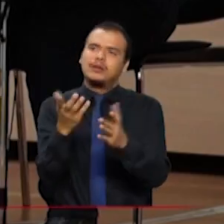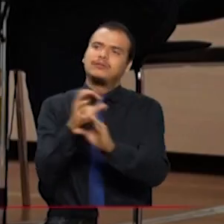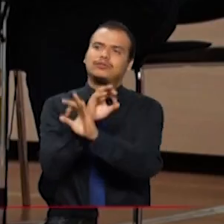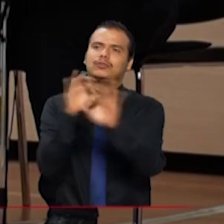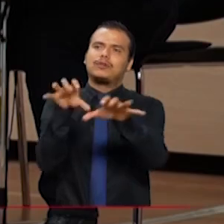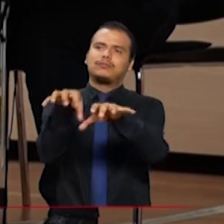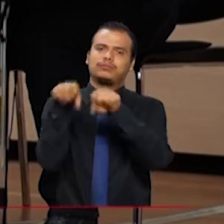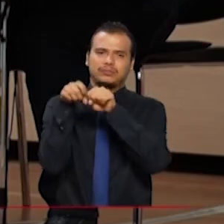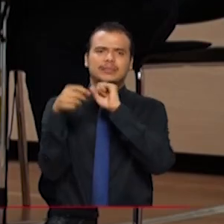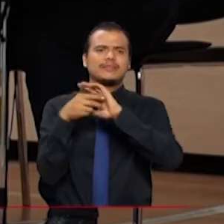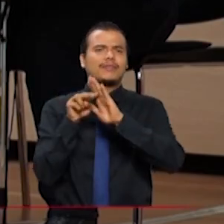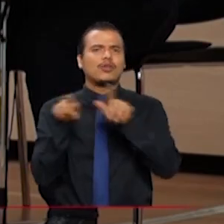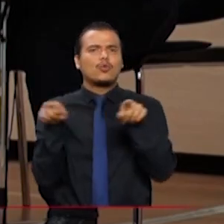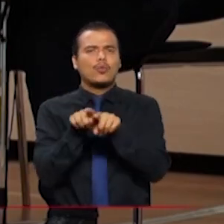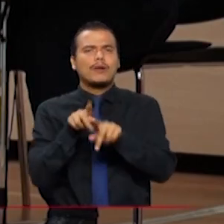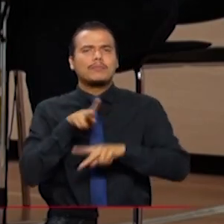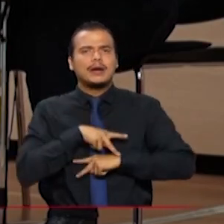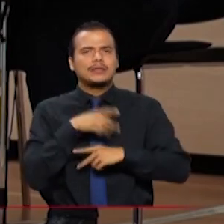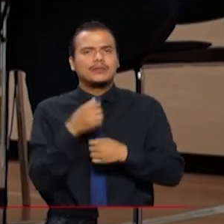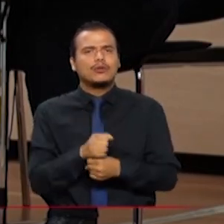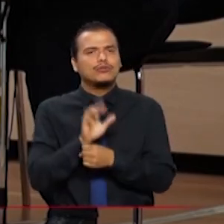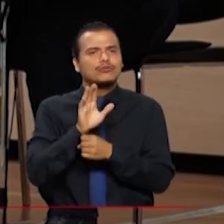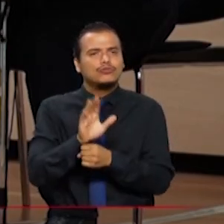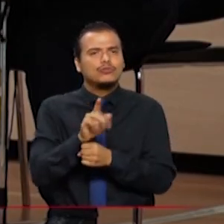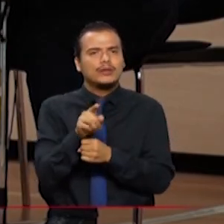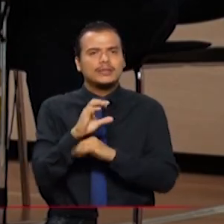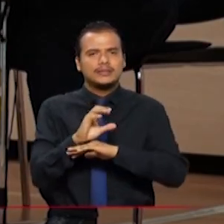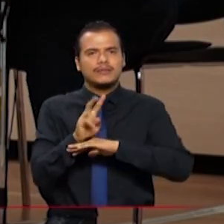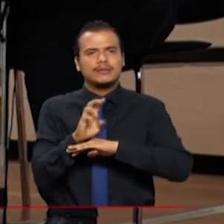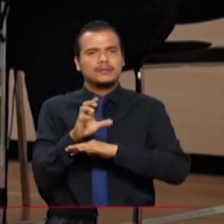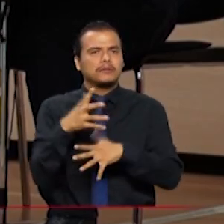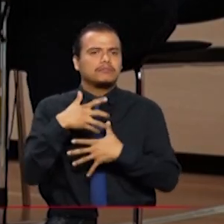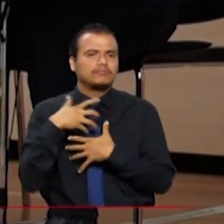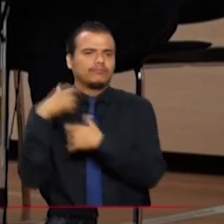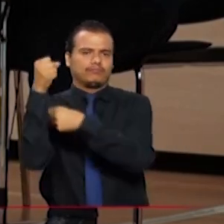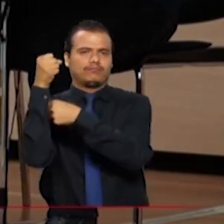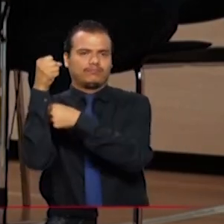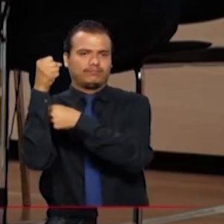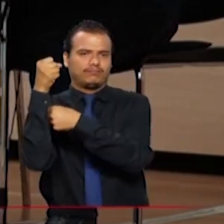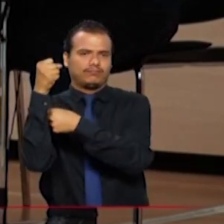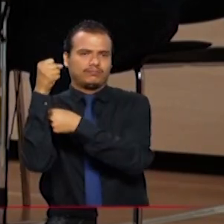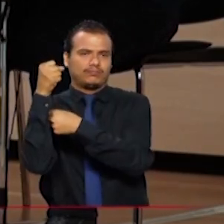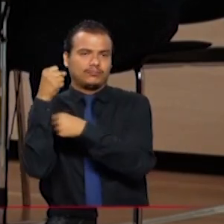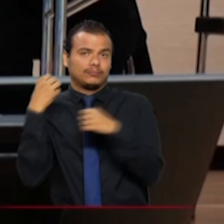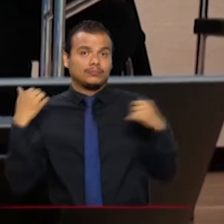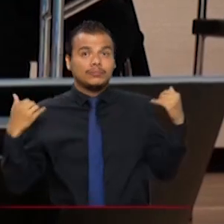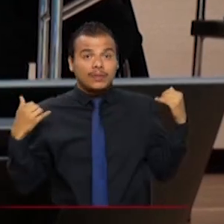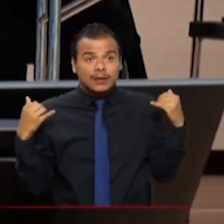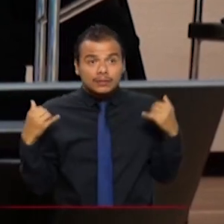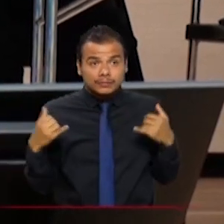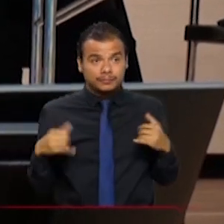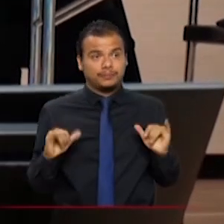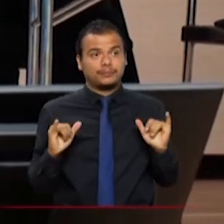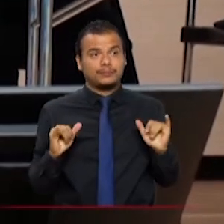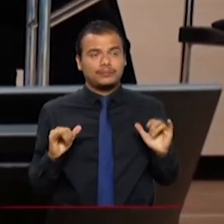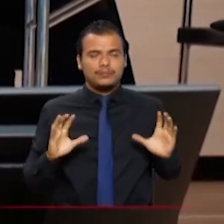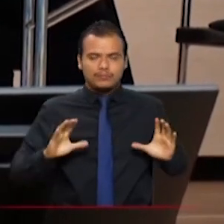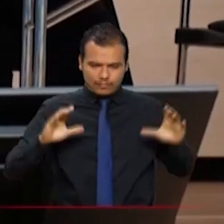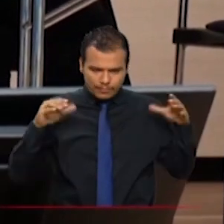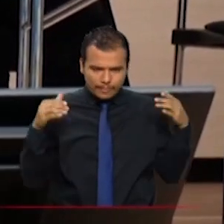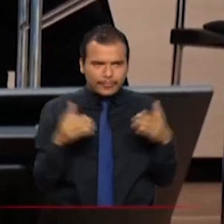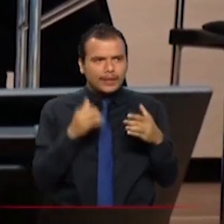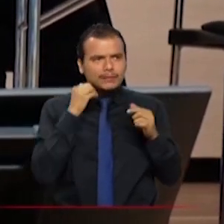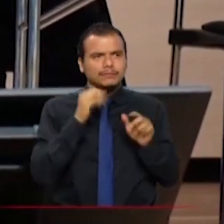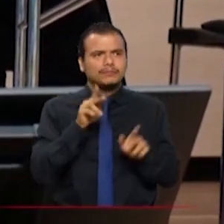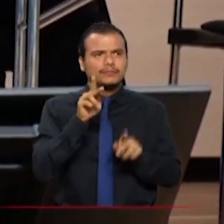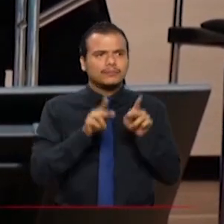el patrimonio de la CBC que tiene en empresas privadas de servicios públicos. La bancada del Valle